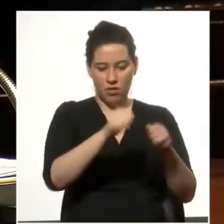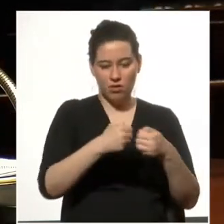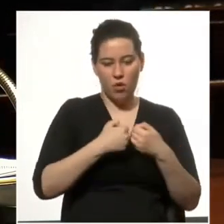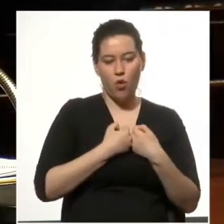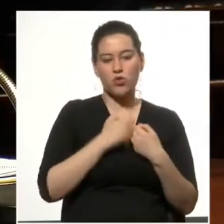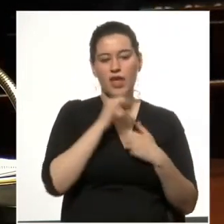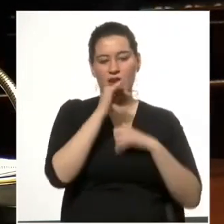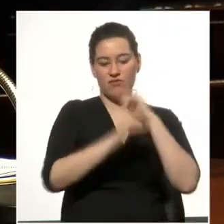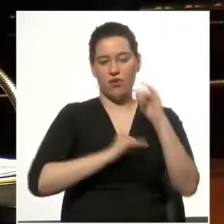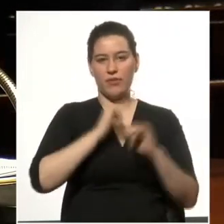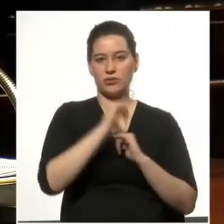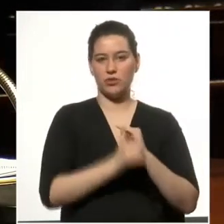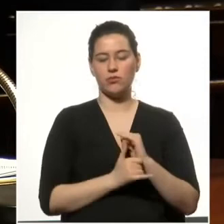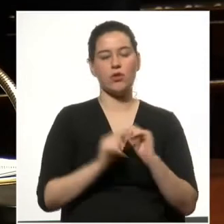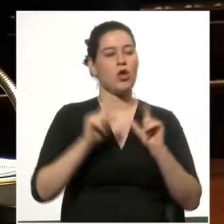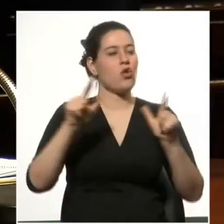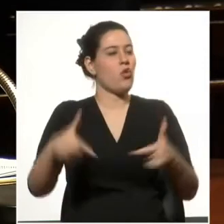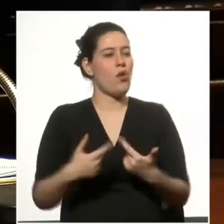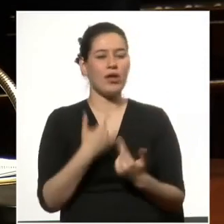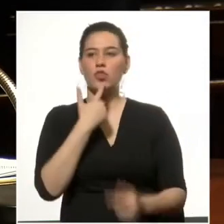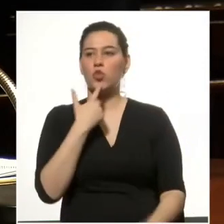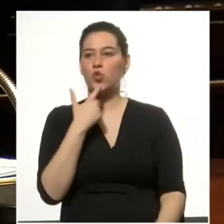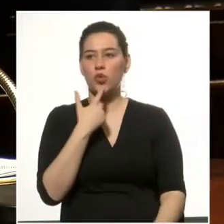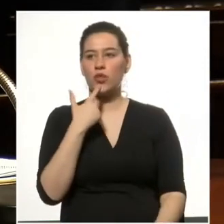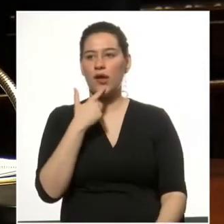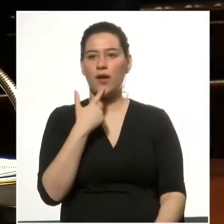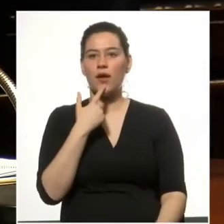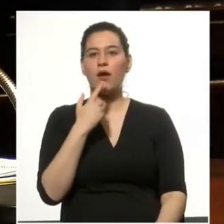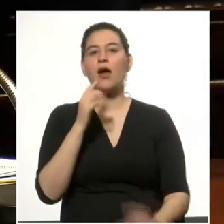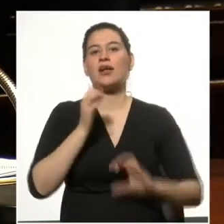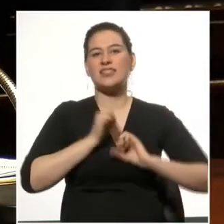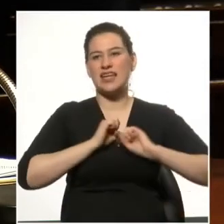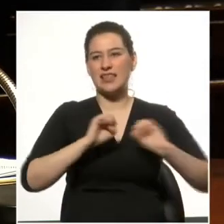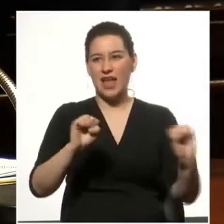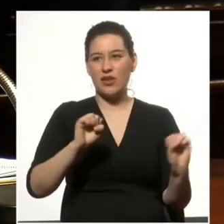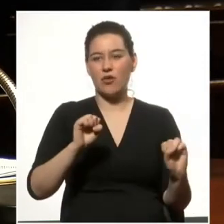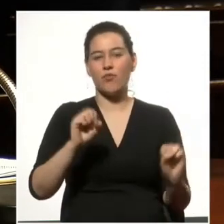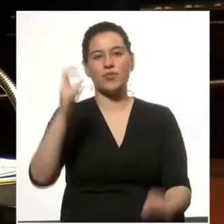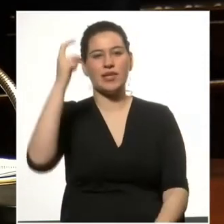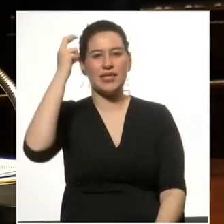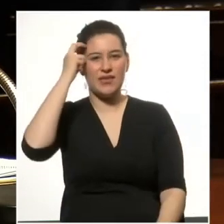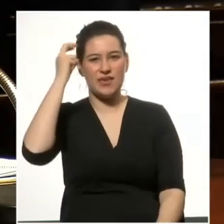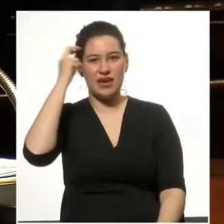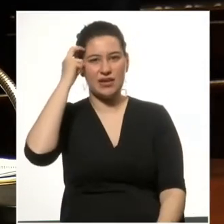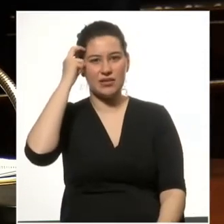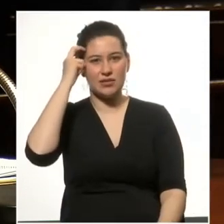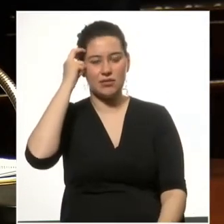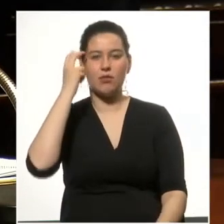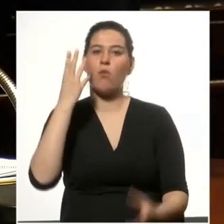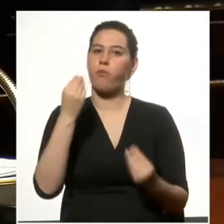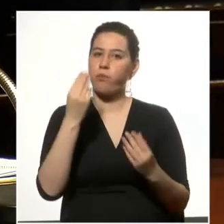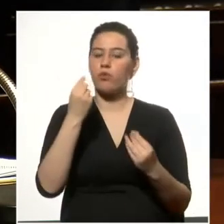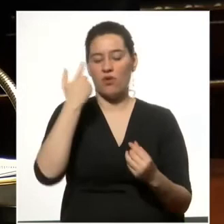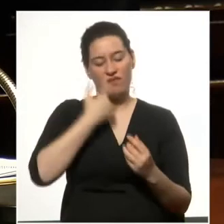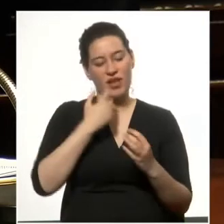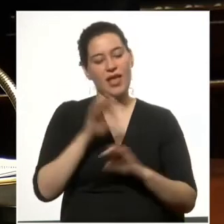información. Sin dudas, el doctor Miguel Ángel Toma y el doctor Tabaré Vázquez tienen mucho que